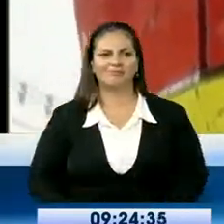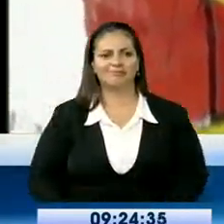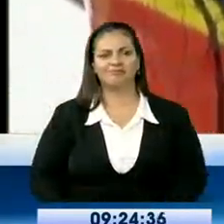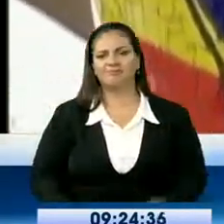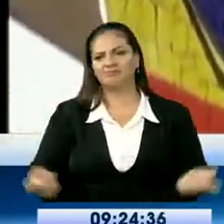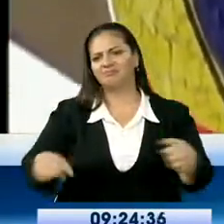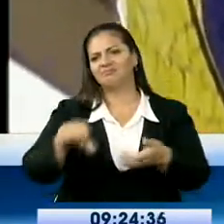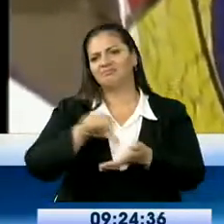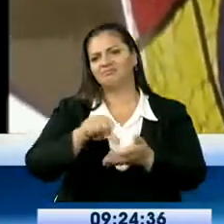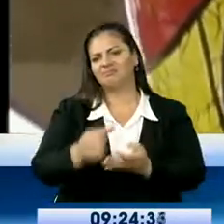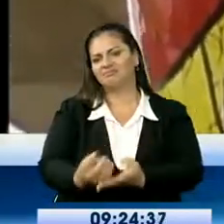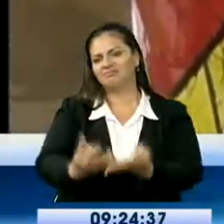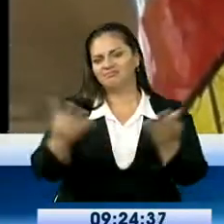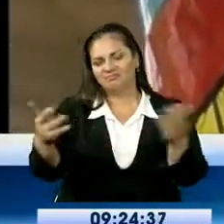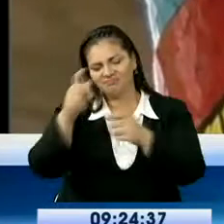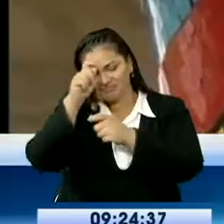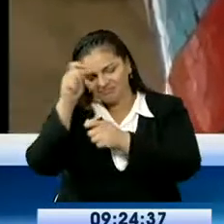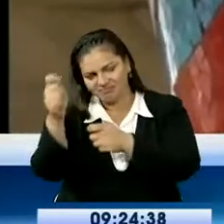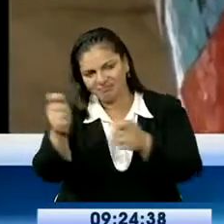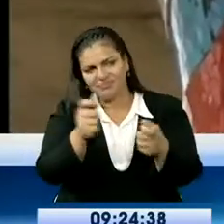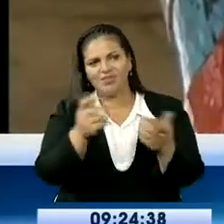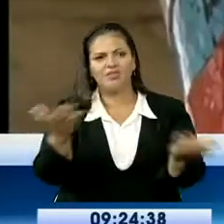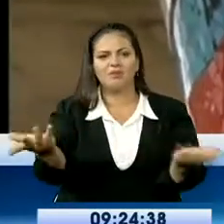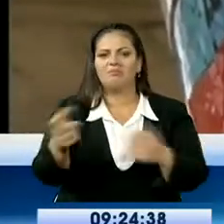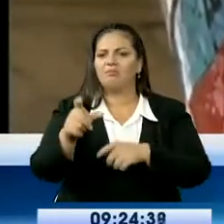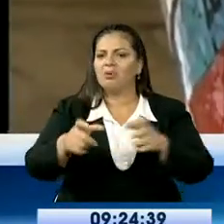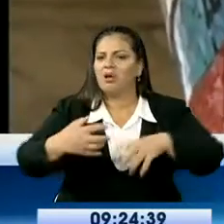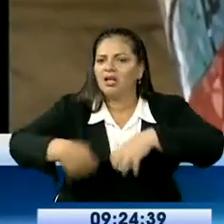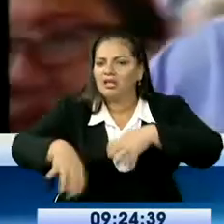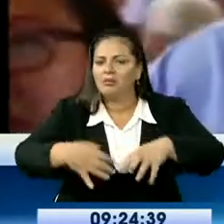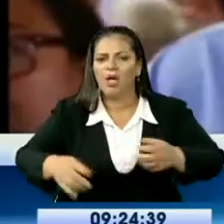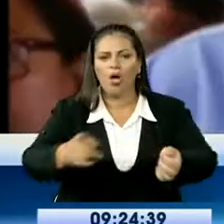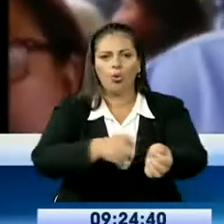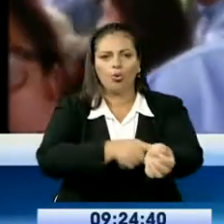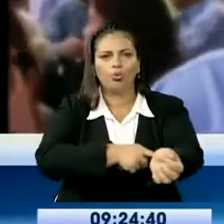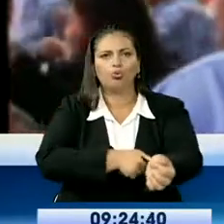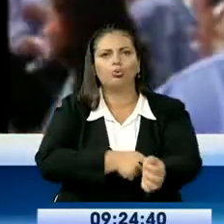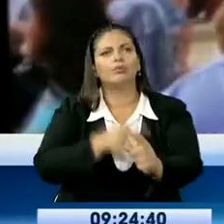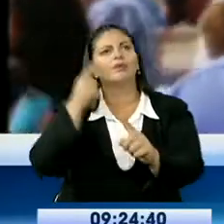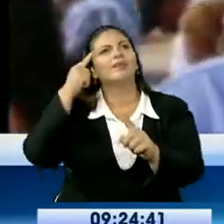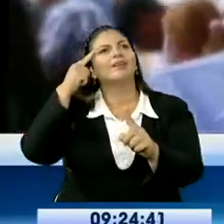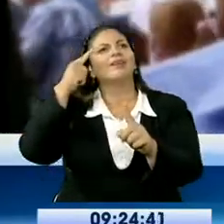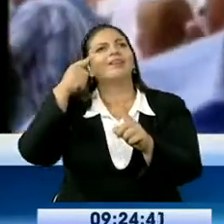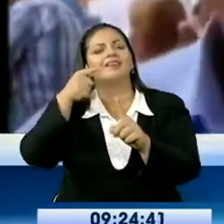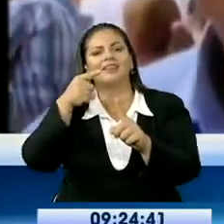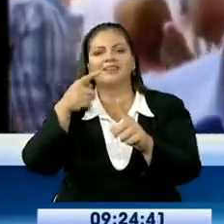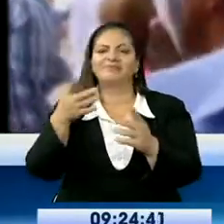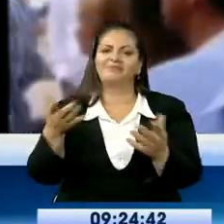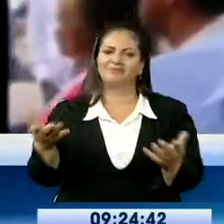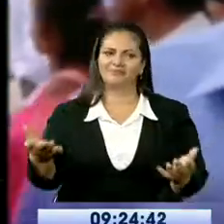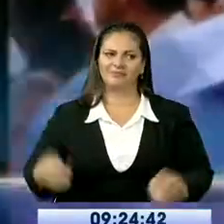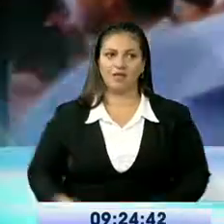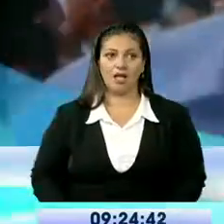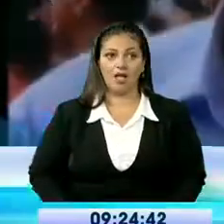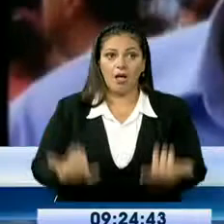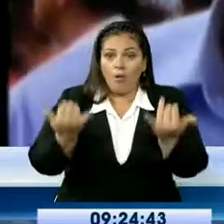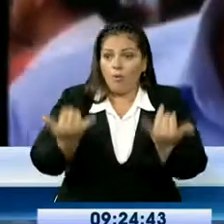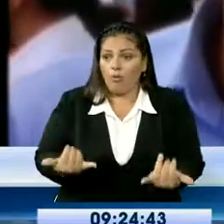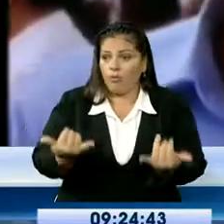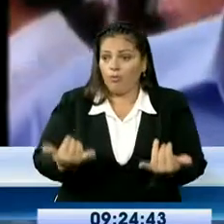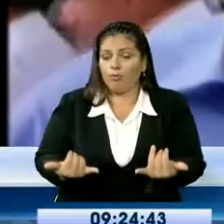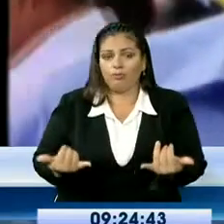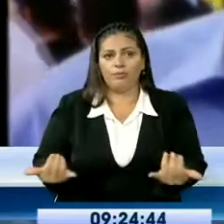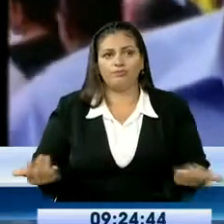sus costumbres y sus anhelos. El tema se llama el circo de la vida. Nosotros cuando desarrollamos este